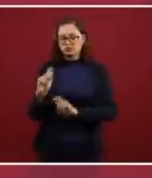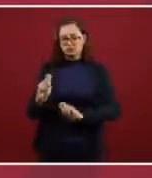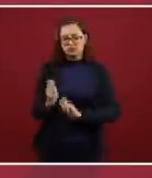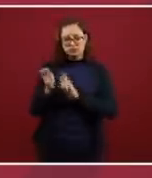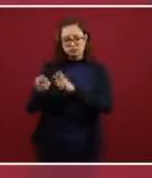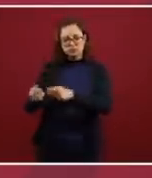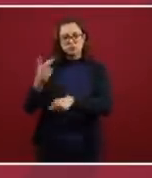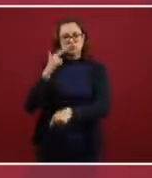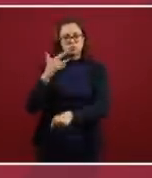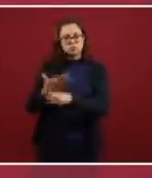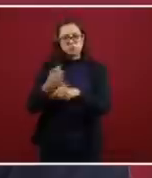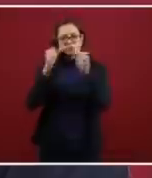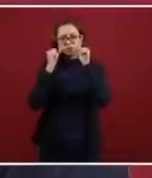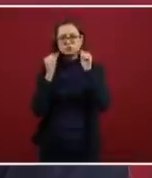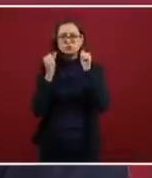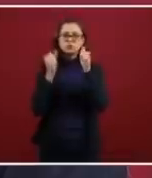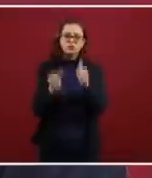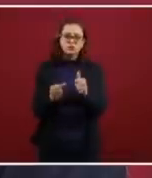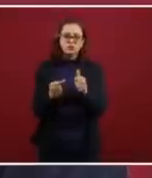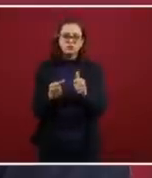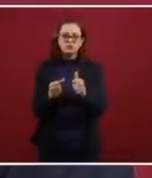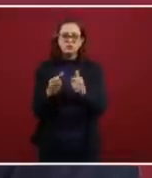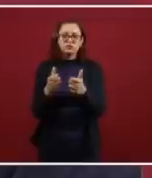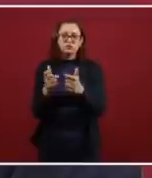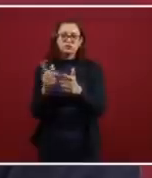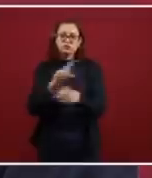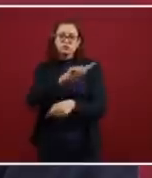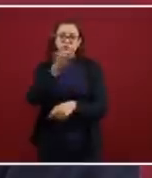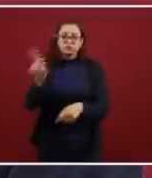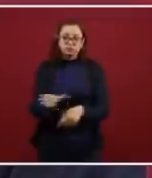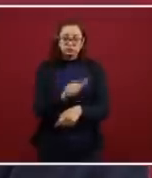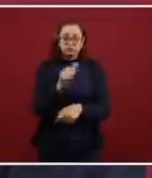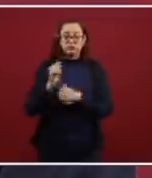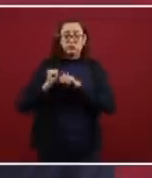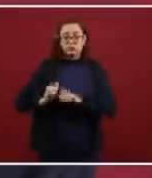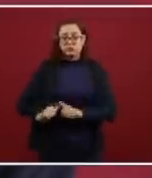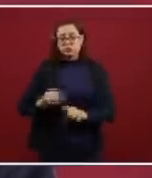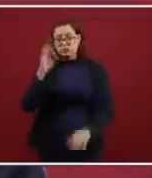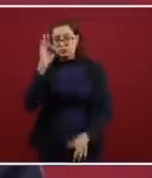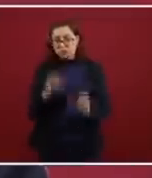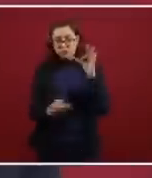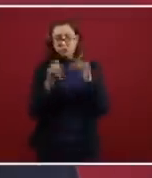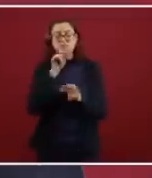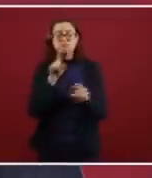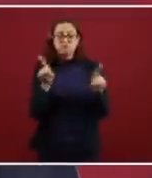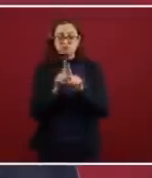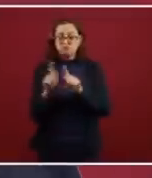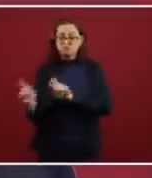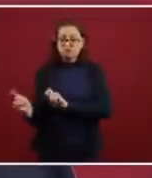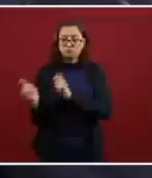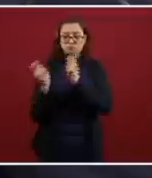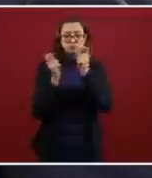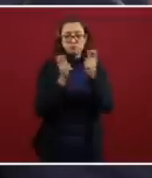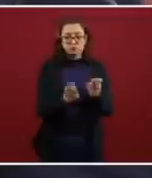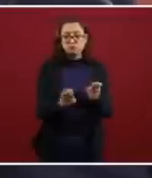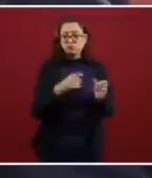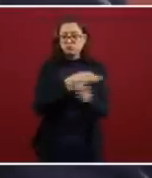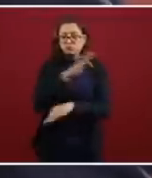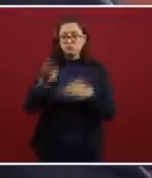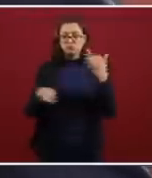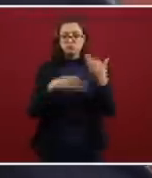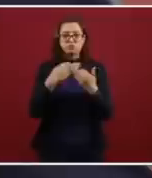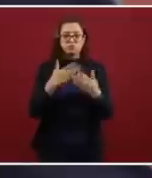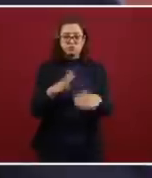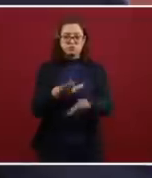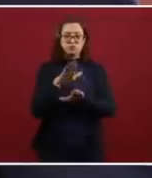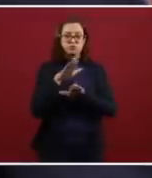y pasa al Poder Judicial, inclusive, todo lo relacionado con